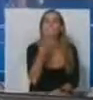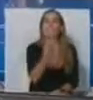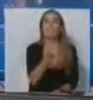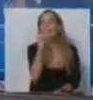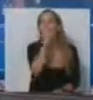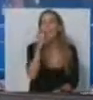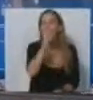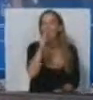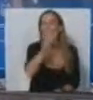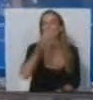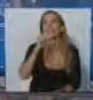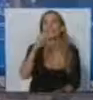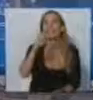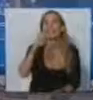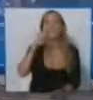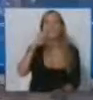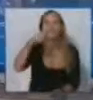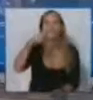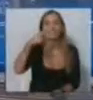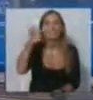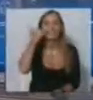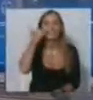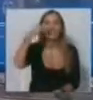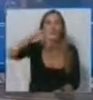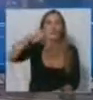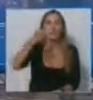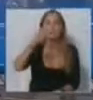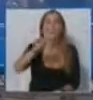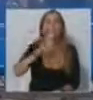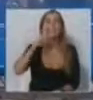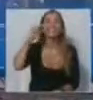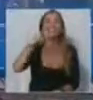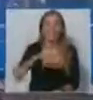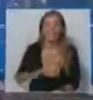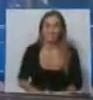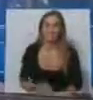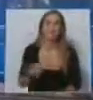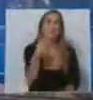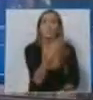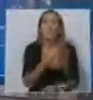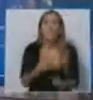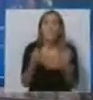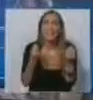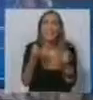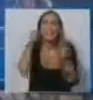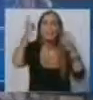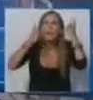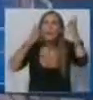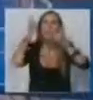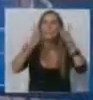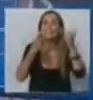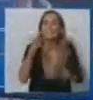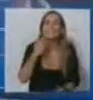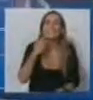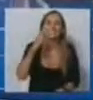igual a Punta del Este, tendremos imágenes el lunes. Irina, ¿qué hacemos con tanta plata? Y bueno, es un ejercicio de la imaginación para